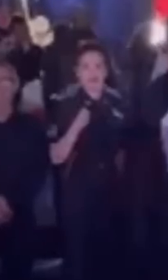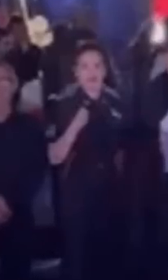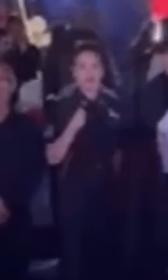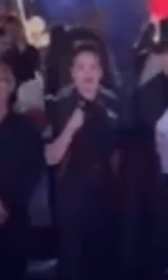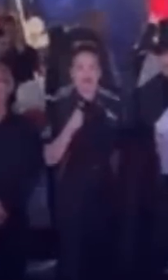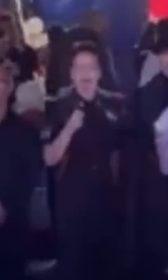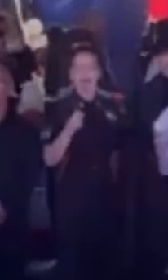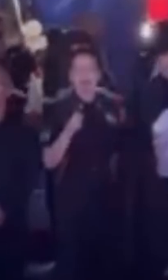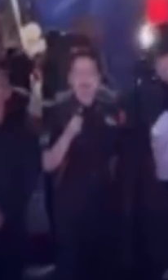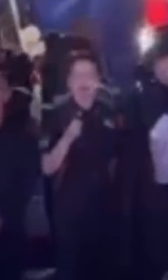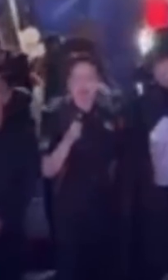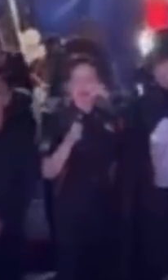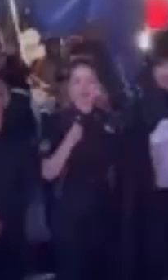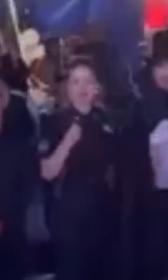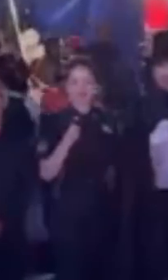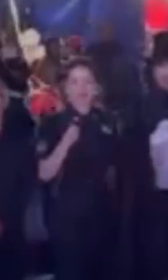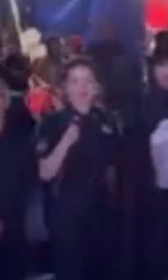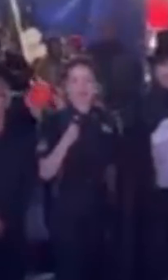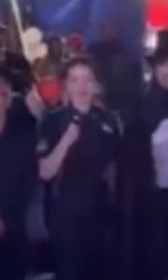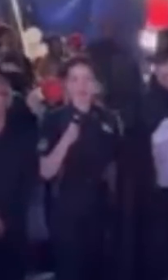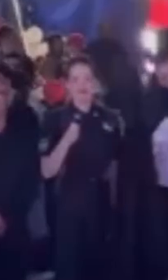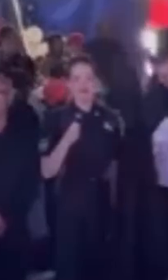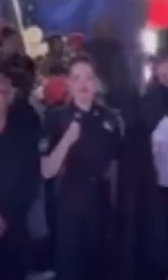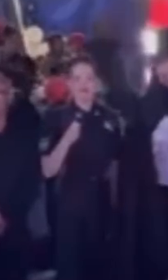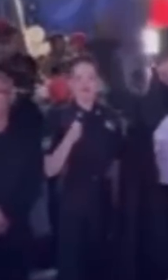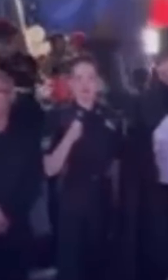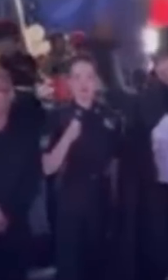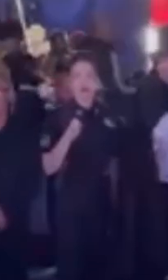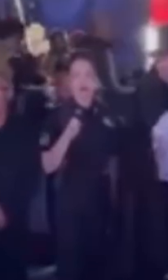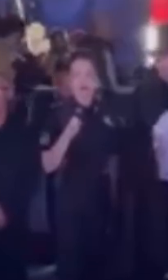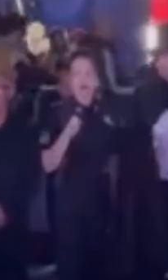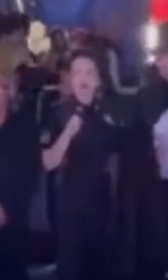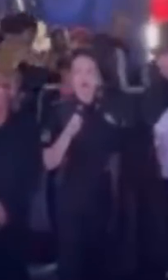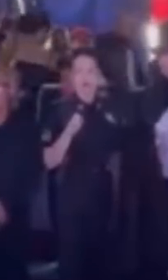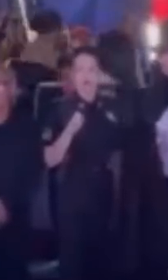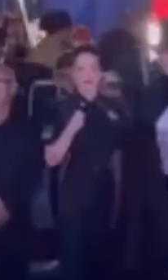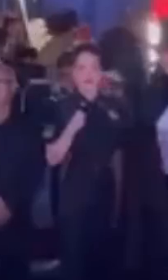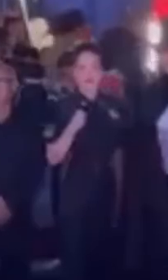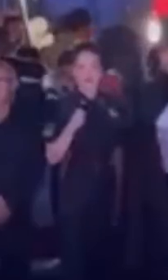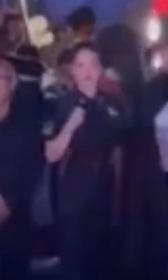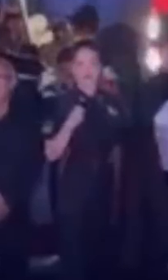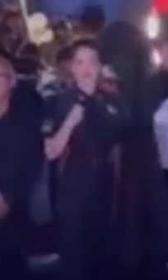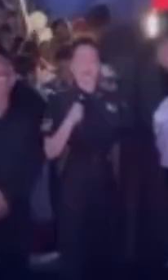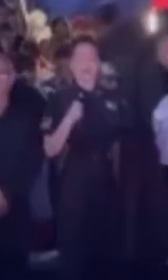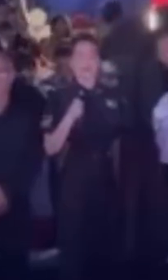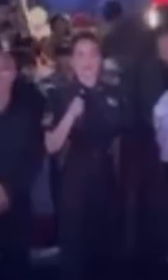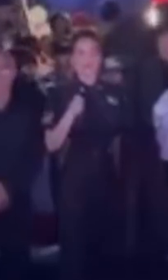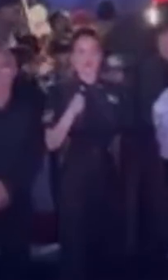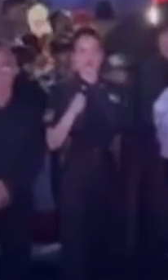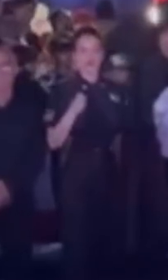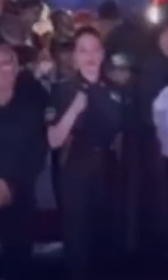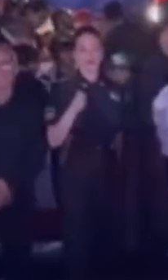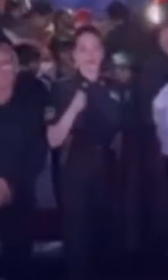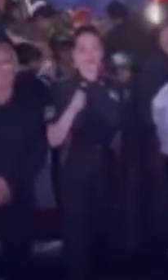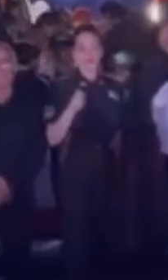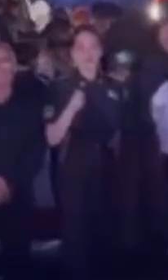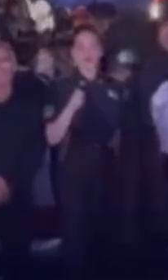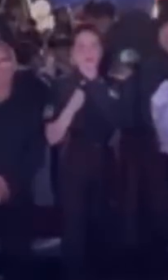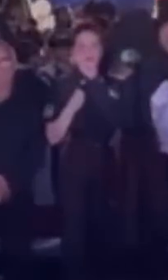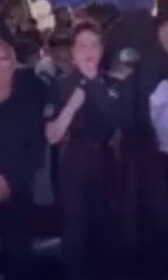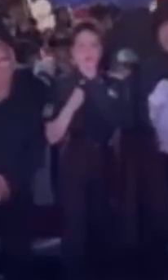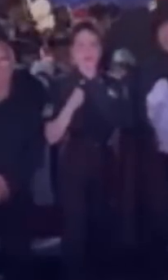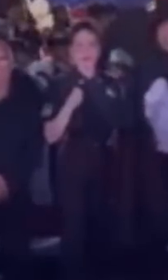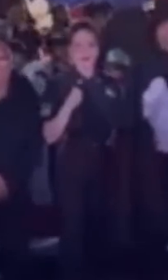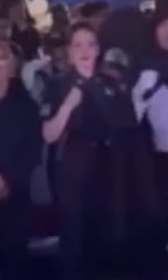Me ayudan a decir bien fuerte, seguiremos cumpliendo, bien fuerte que se escuche. En ese riquísimo cuarto ayuntamiento de Ensenada, con